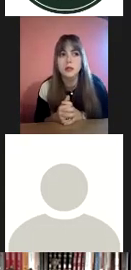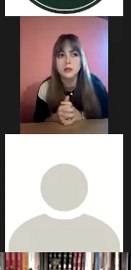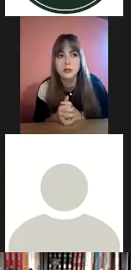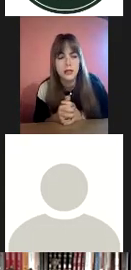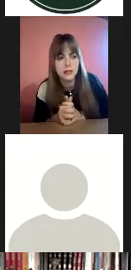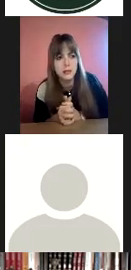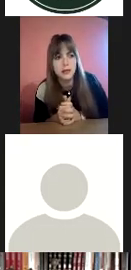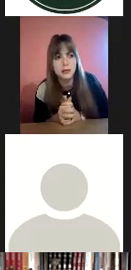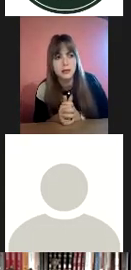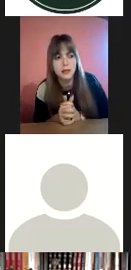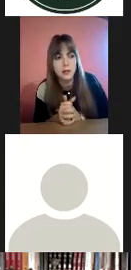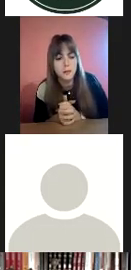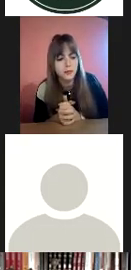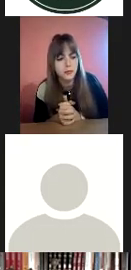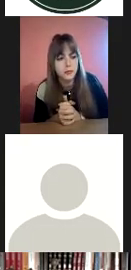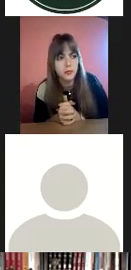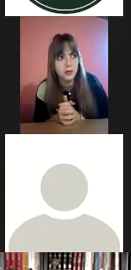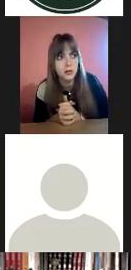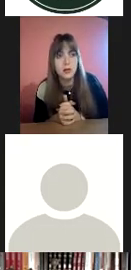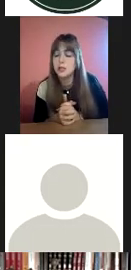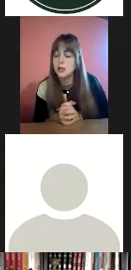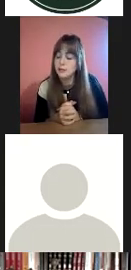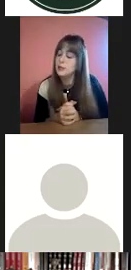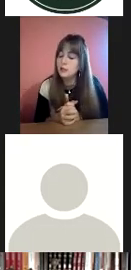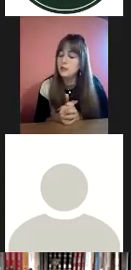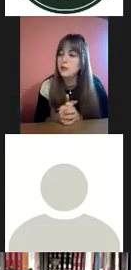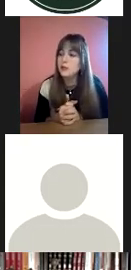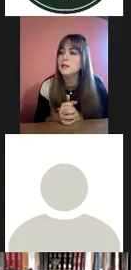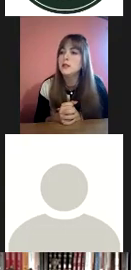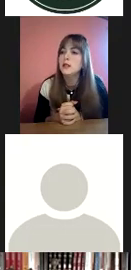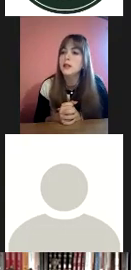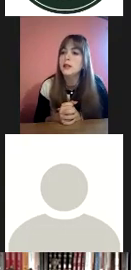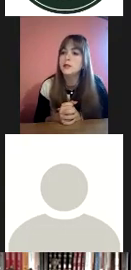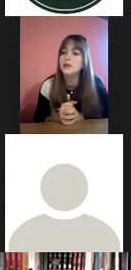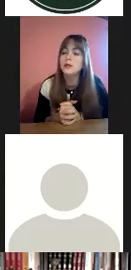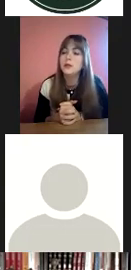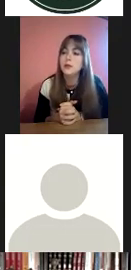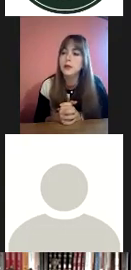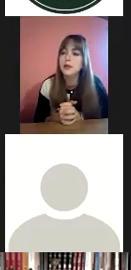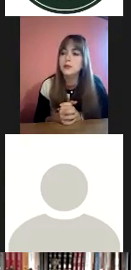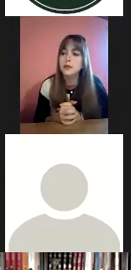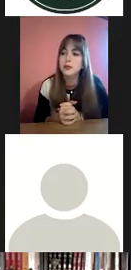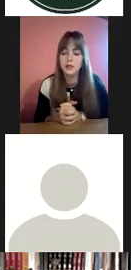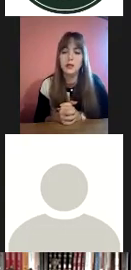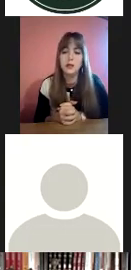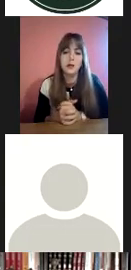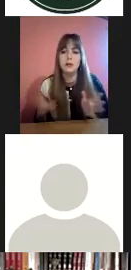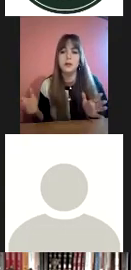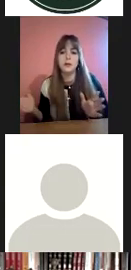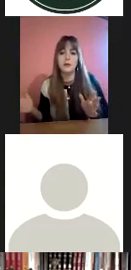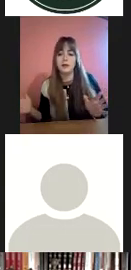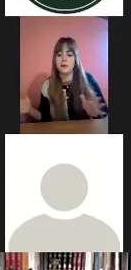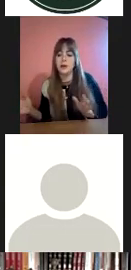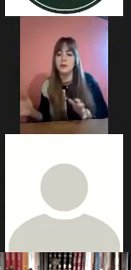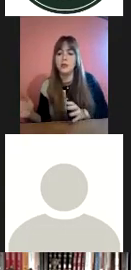Mismo la semana, a ver, creo que ya hace más de un mes, no sé si pudieron ver el caso de este hombre que disparó al